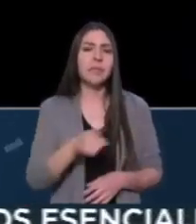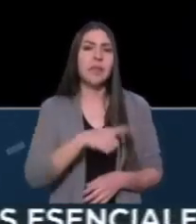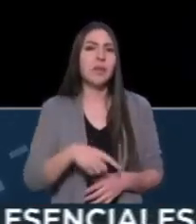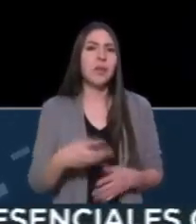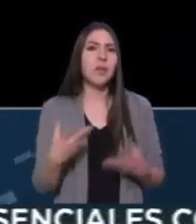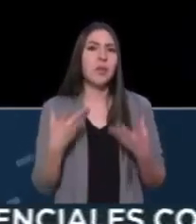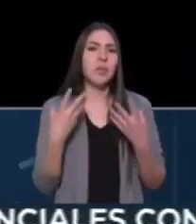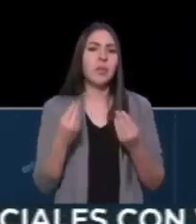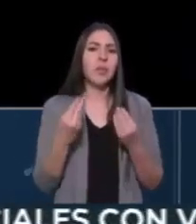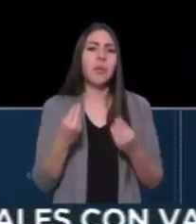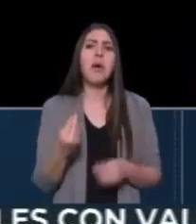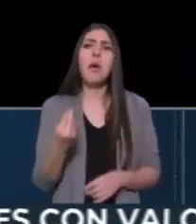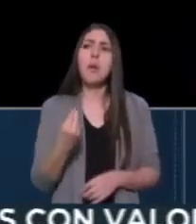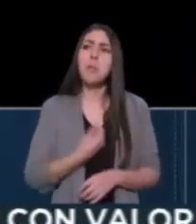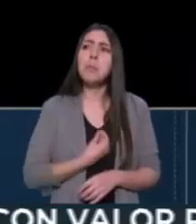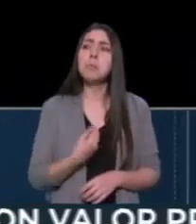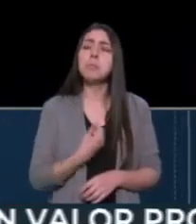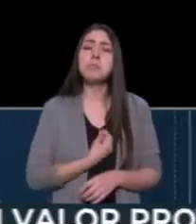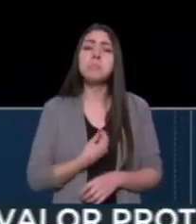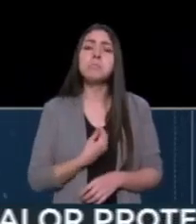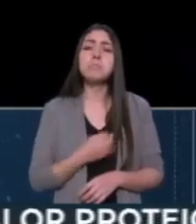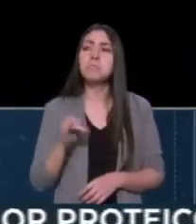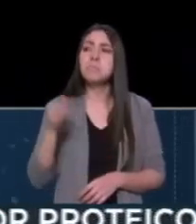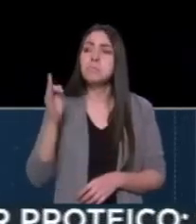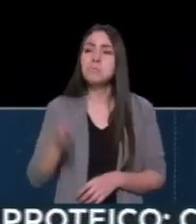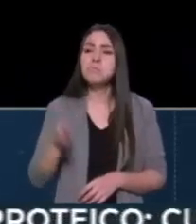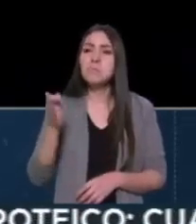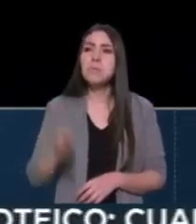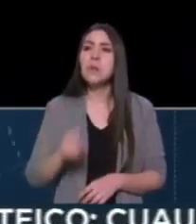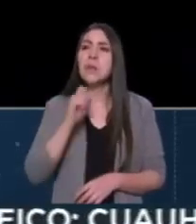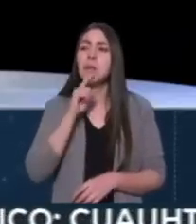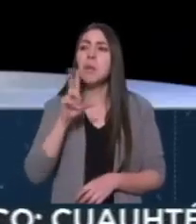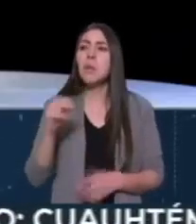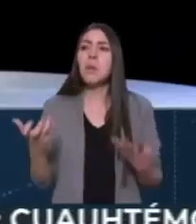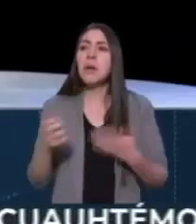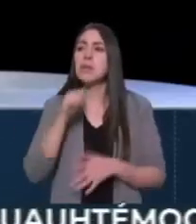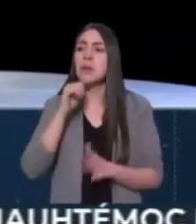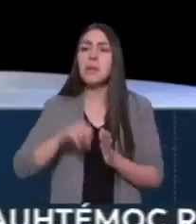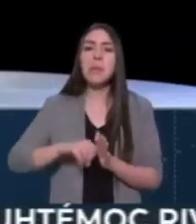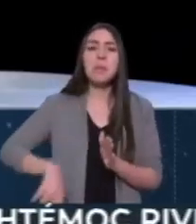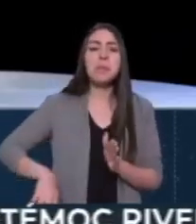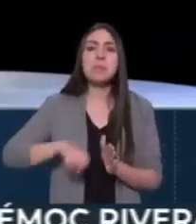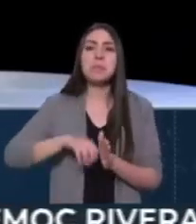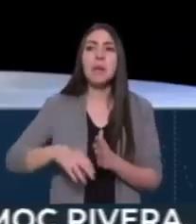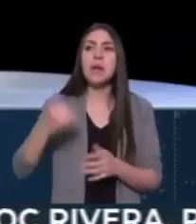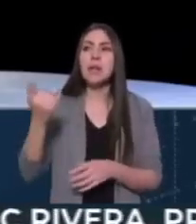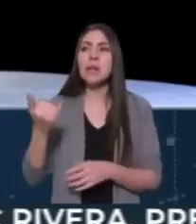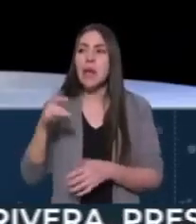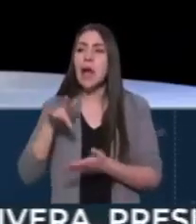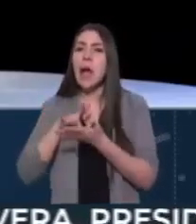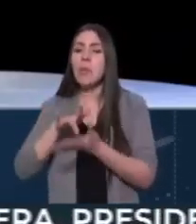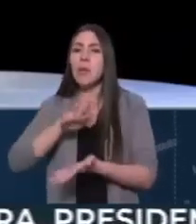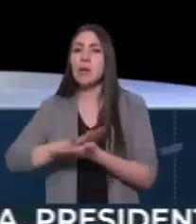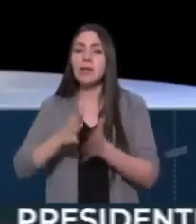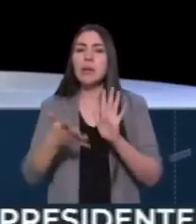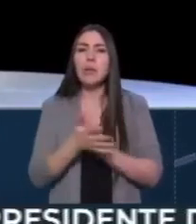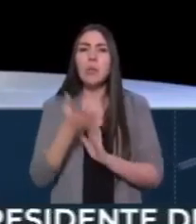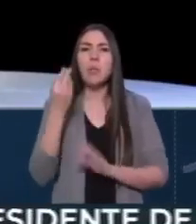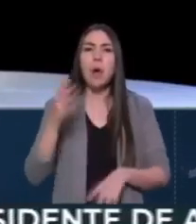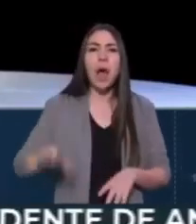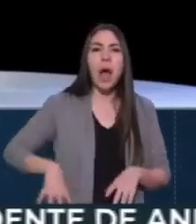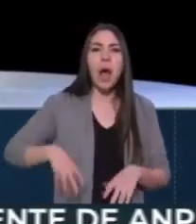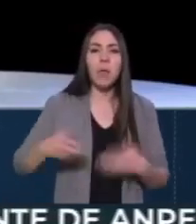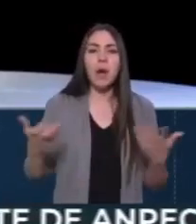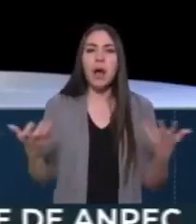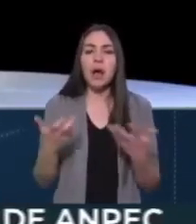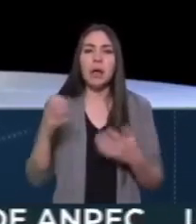tolerantes, omisos y cómplices de los abusos del PRIAN. Si ustedes se dan cuenta, solo por ejemplo en la